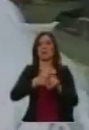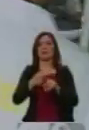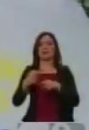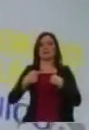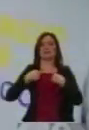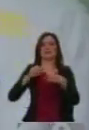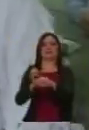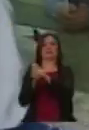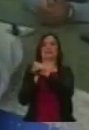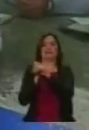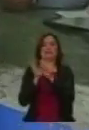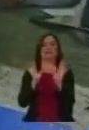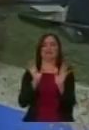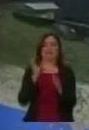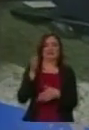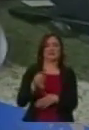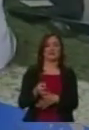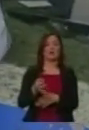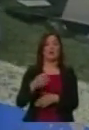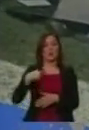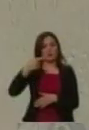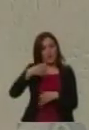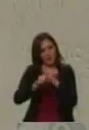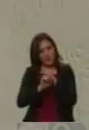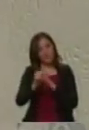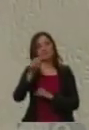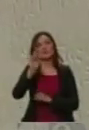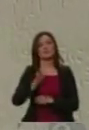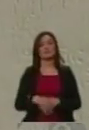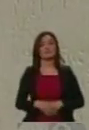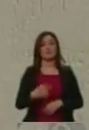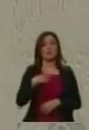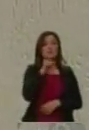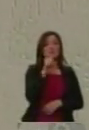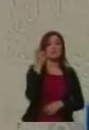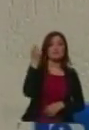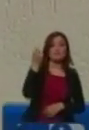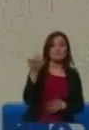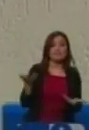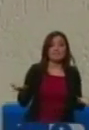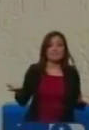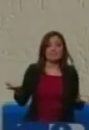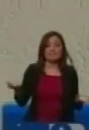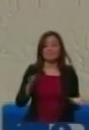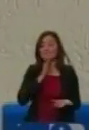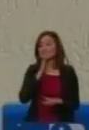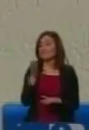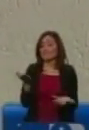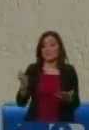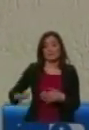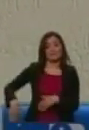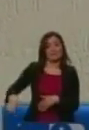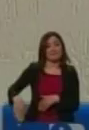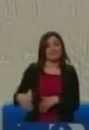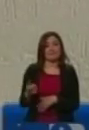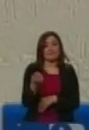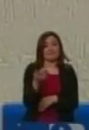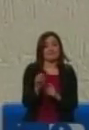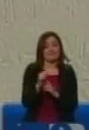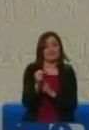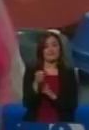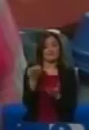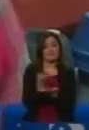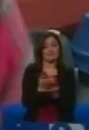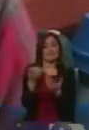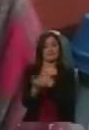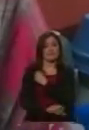para 2017 esperan acudir en la fecha destinada. Por falta de dinero y todo eso, pues sí, sí, siempre somos un poco retrasados por el dinero y por la situación